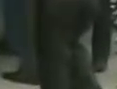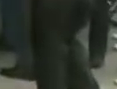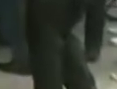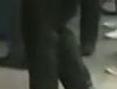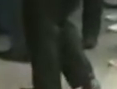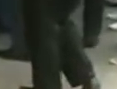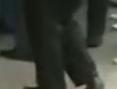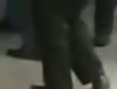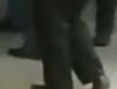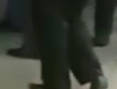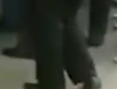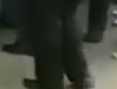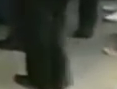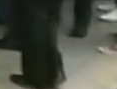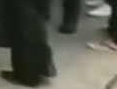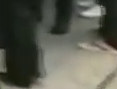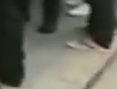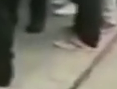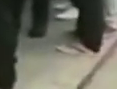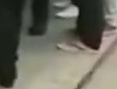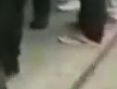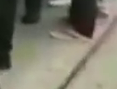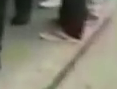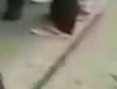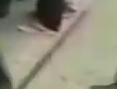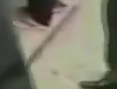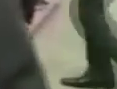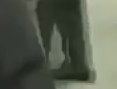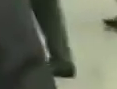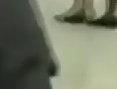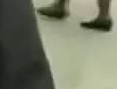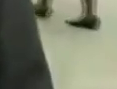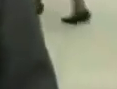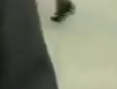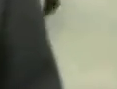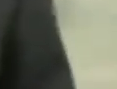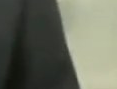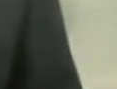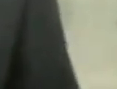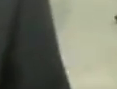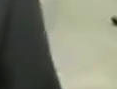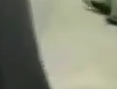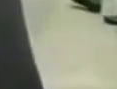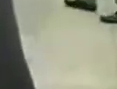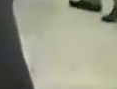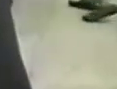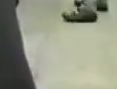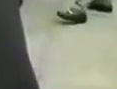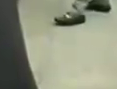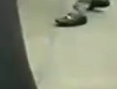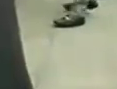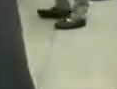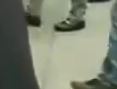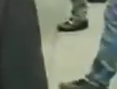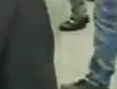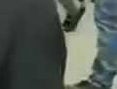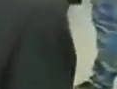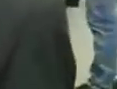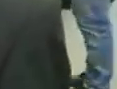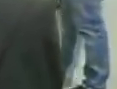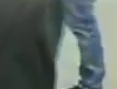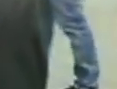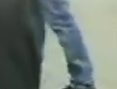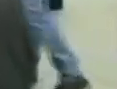documento, saltándose evidentemente muchos procesos, pero eso sí, cobrando elevadas cifras, elevados valores. Hasta el